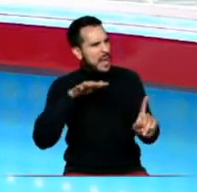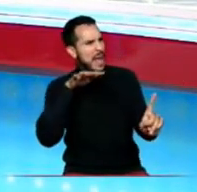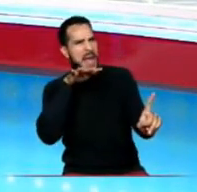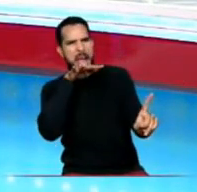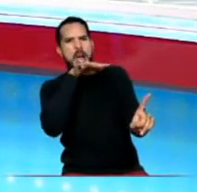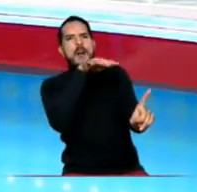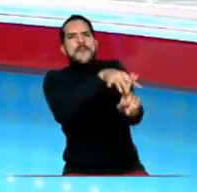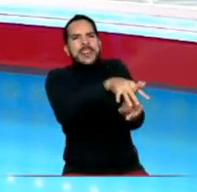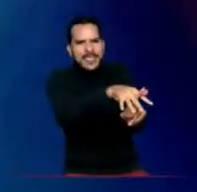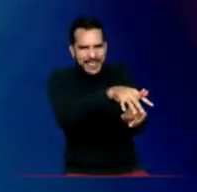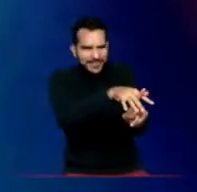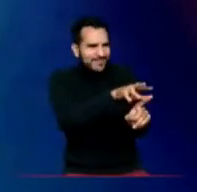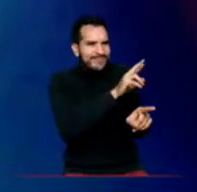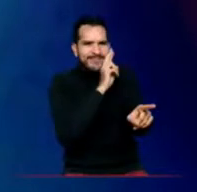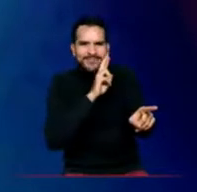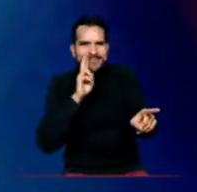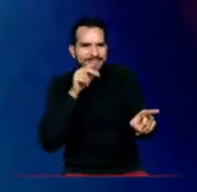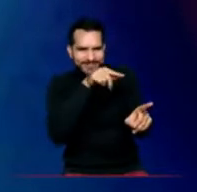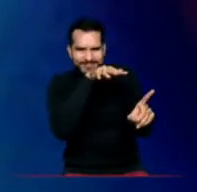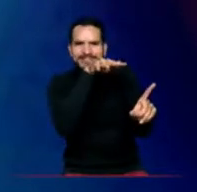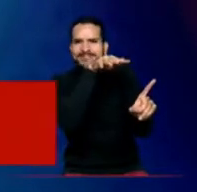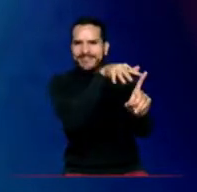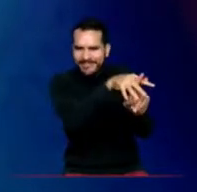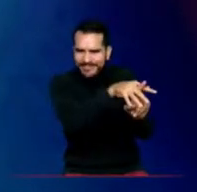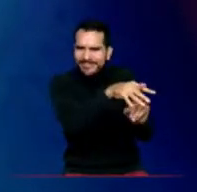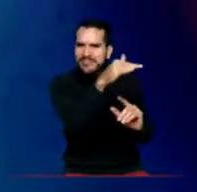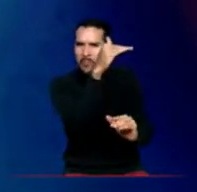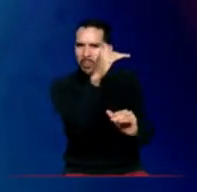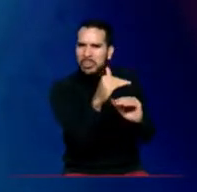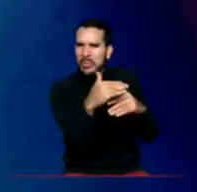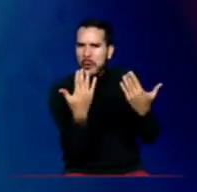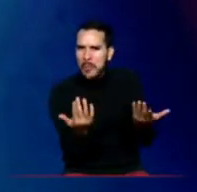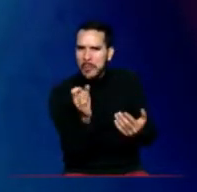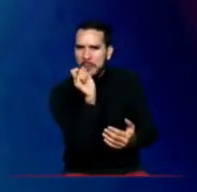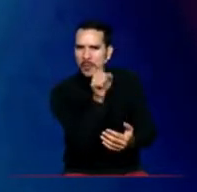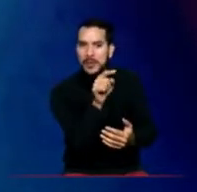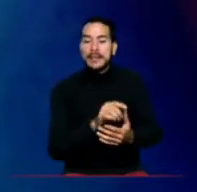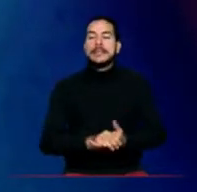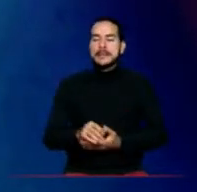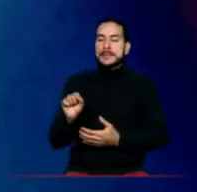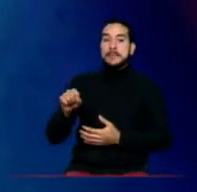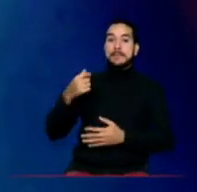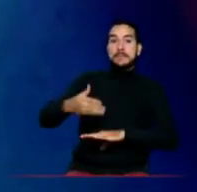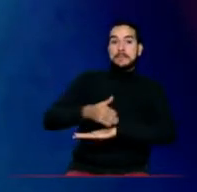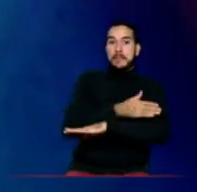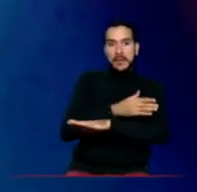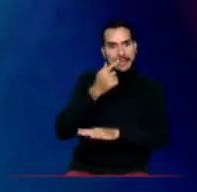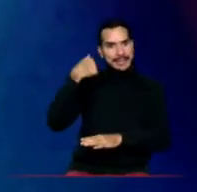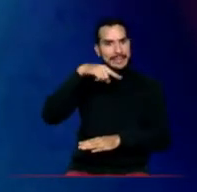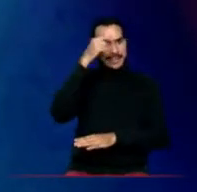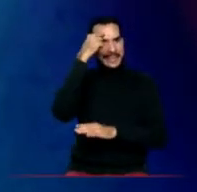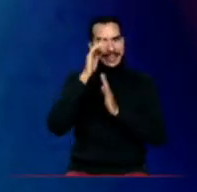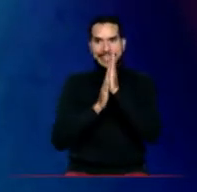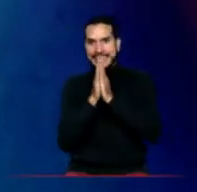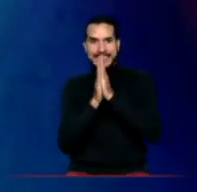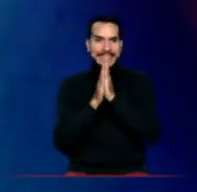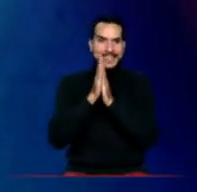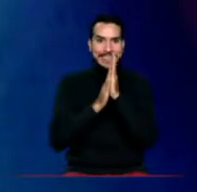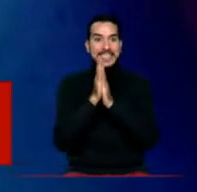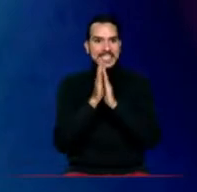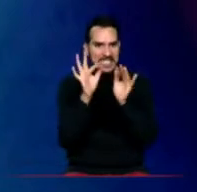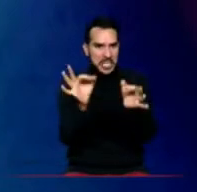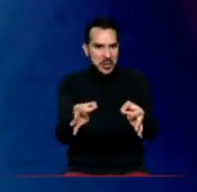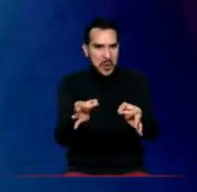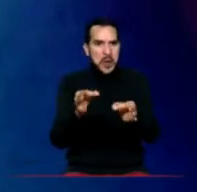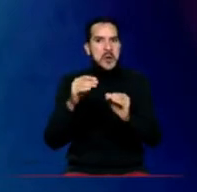restaurantes? Bueno, pues sin duda eso, teníamos una expectativa bastante alta, dado que pues, veíamos que muchas de las actividades